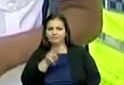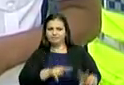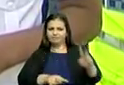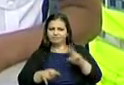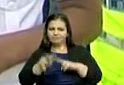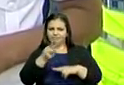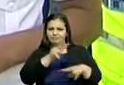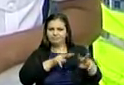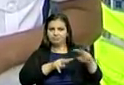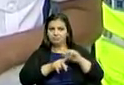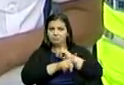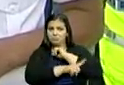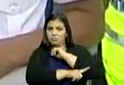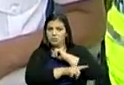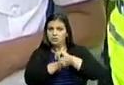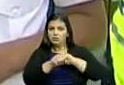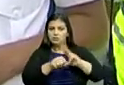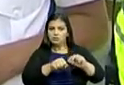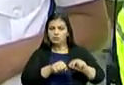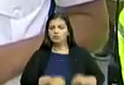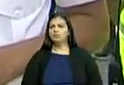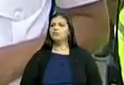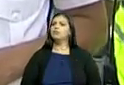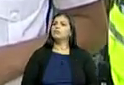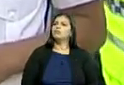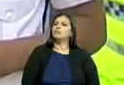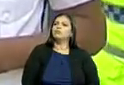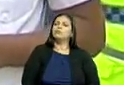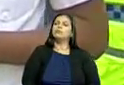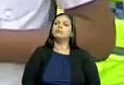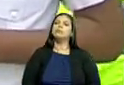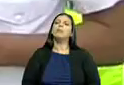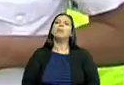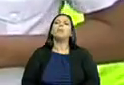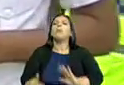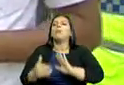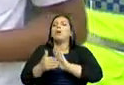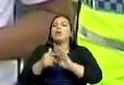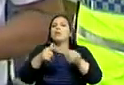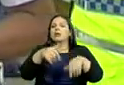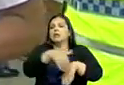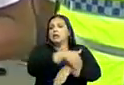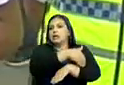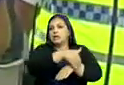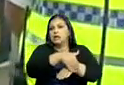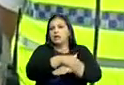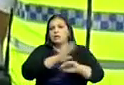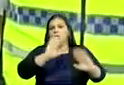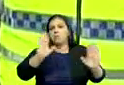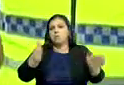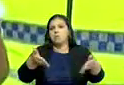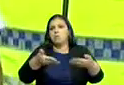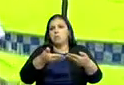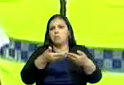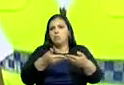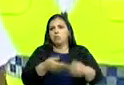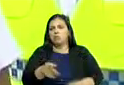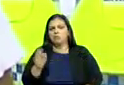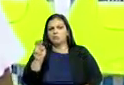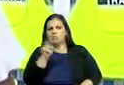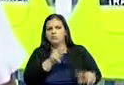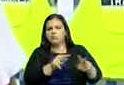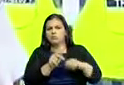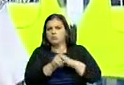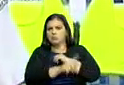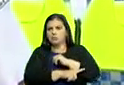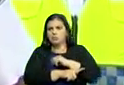bloqueen la circulación vehicular en la vía de guayaquil bueno legalmente eso no se puede hacer o sea no se puede hacer bloqueo de